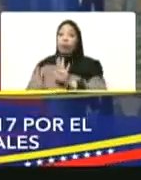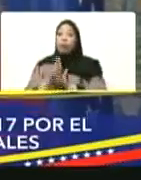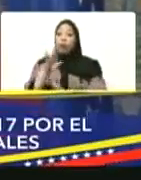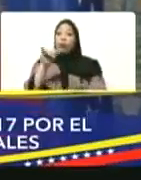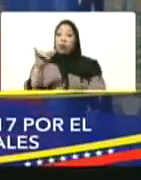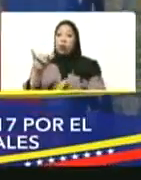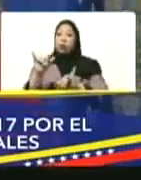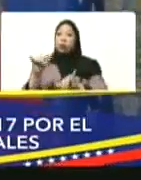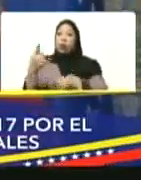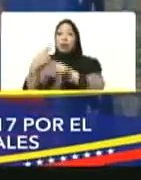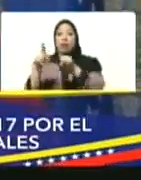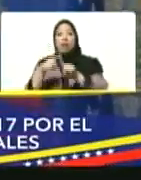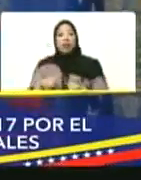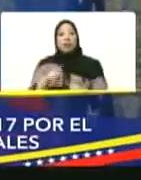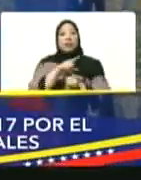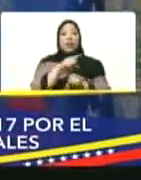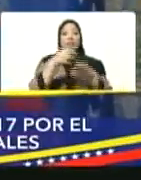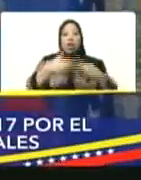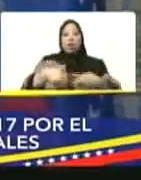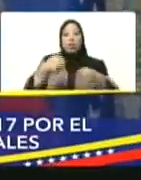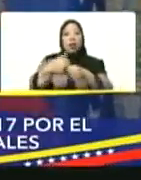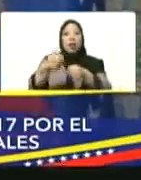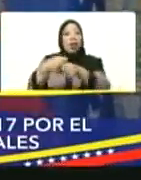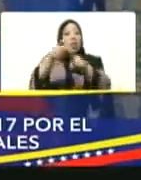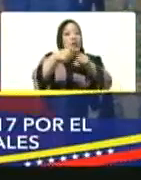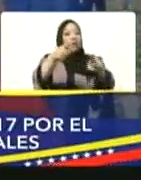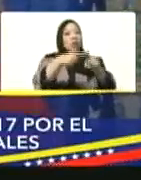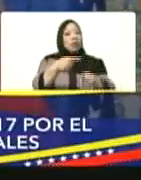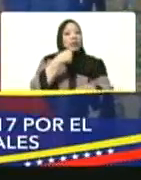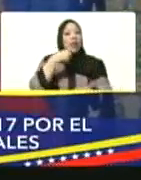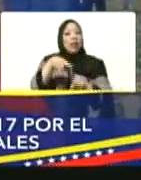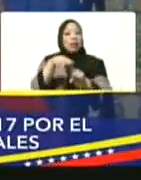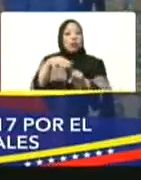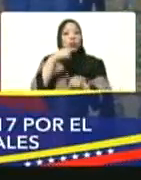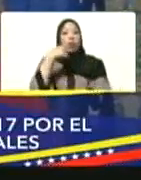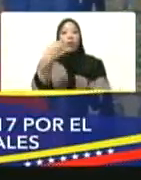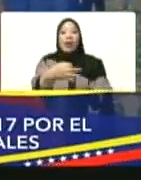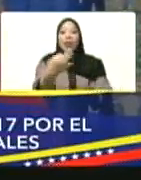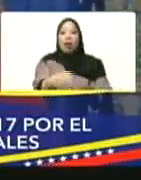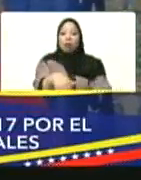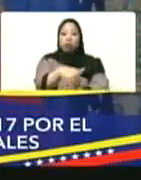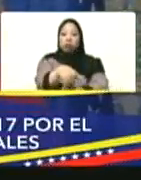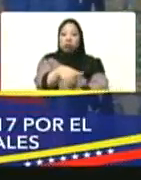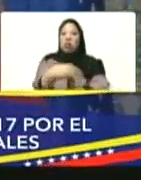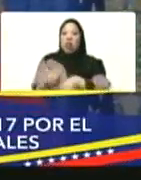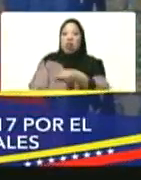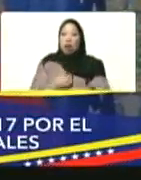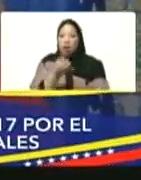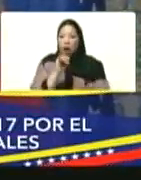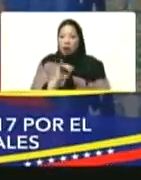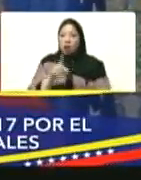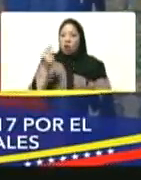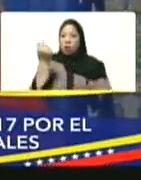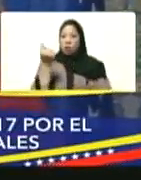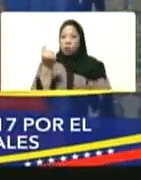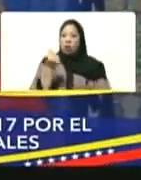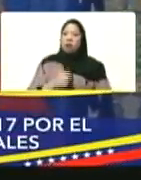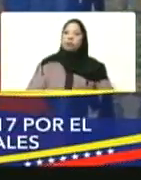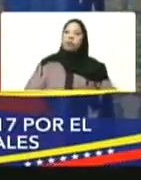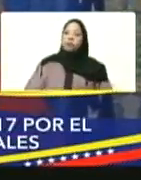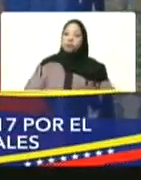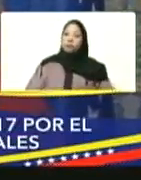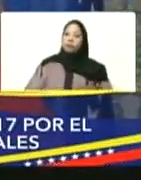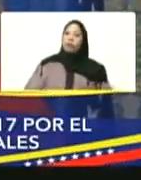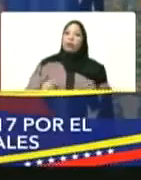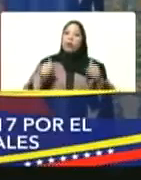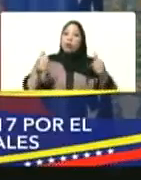une diversification de l'économie réelle. El año 2021 fue el primer año del inicio